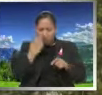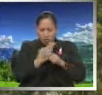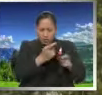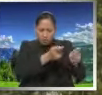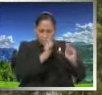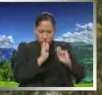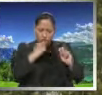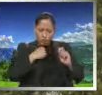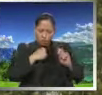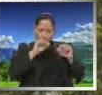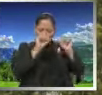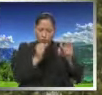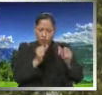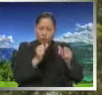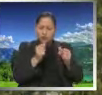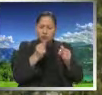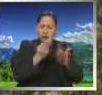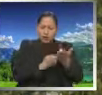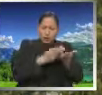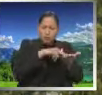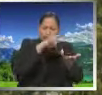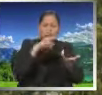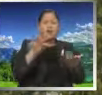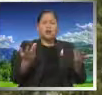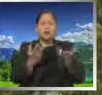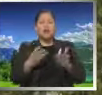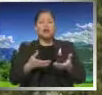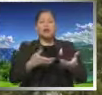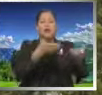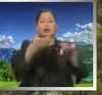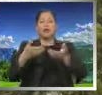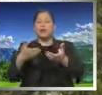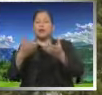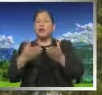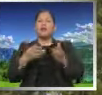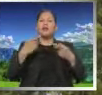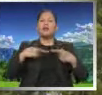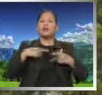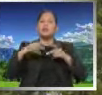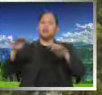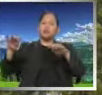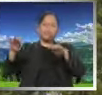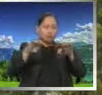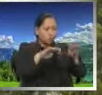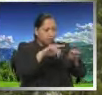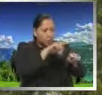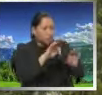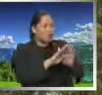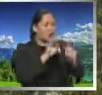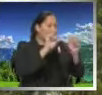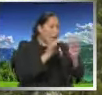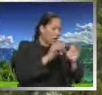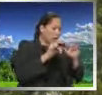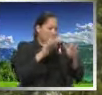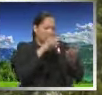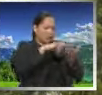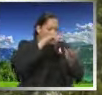como artistas, salen a las calles como tratando de involucrar a la comunidad, no solo en artes plásticas,